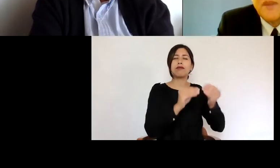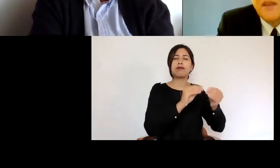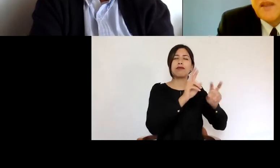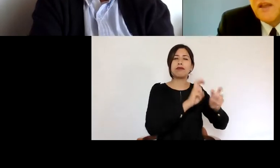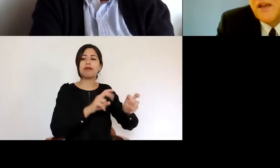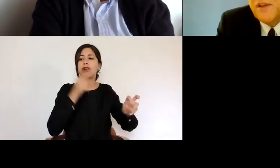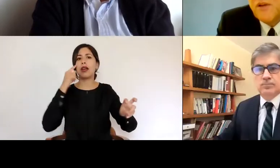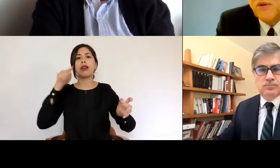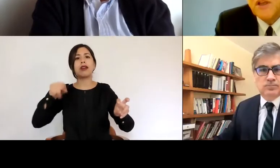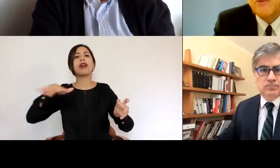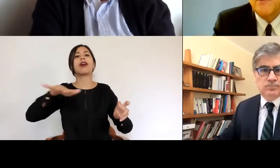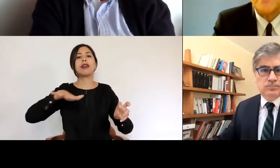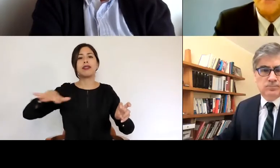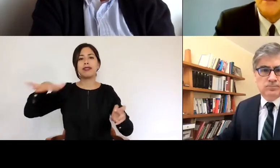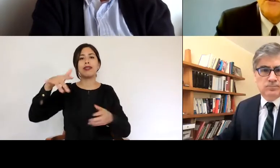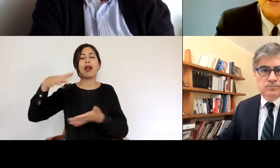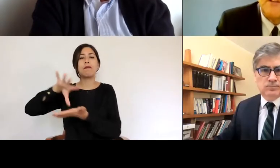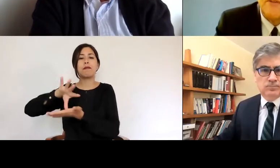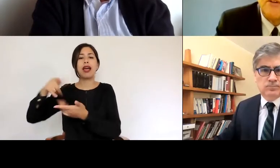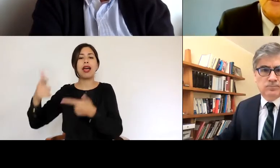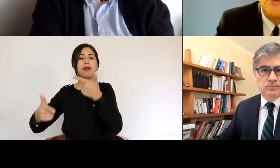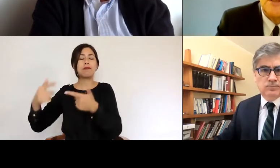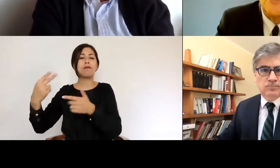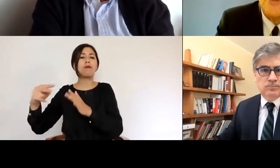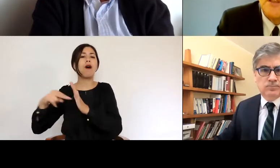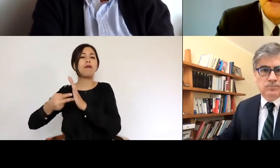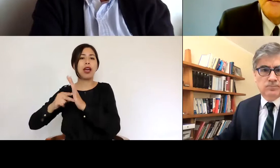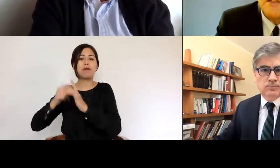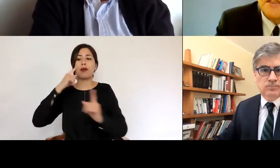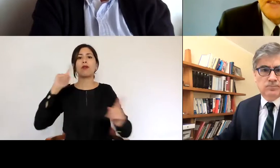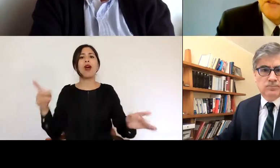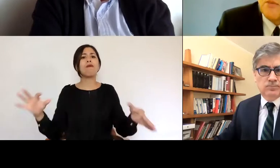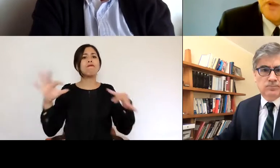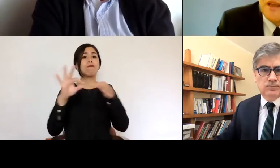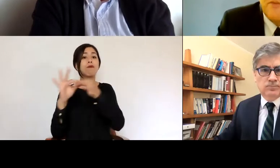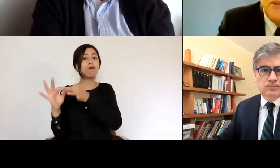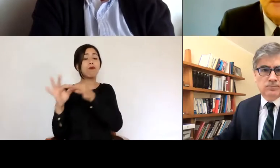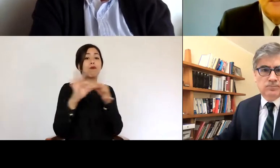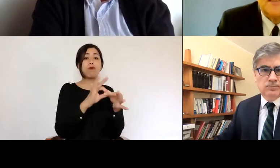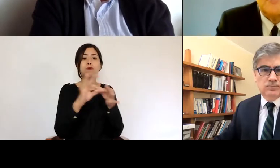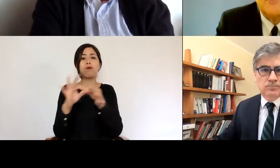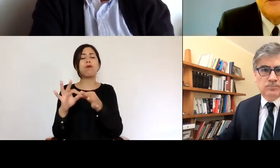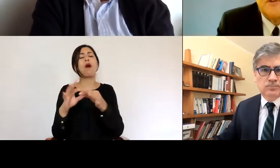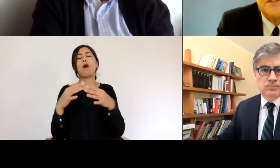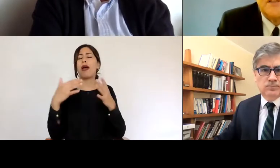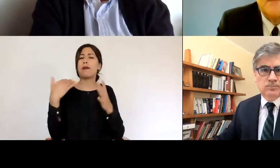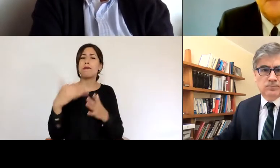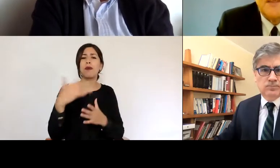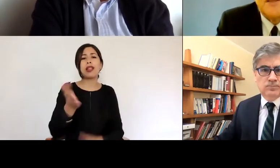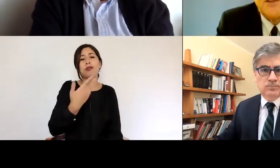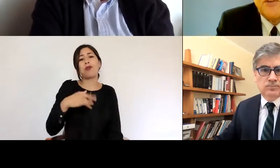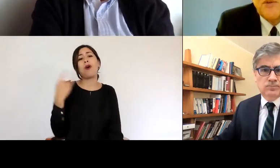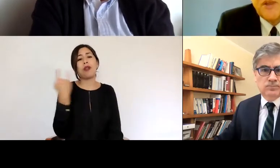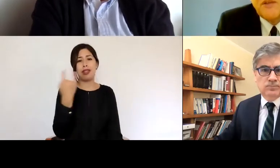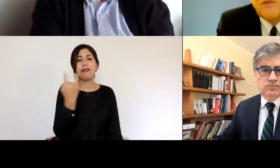El vínculo de la universidad con los desafíos de la sociedad es un pilar fundamental de nuestra universidad